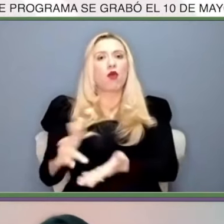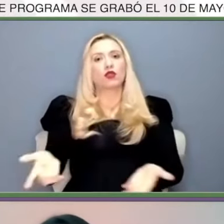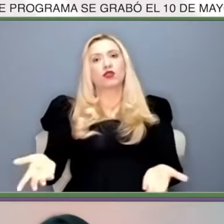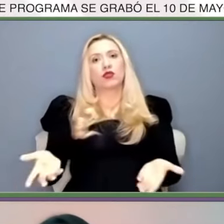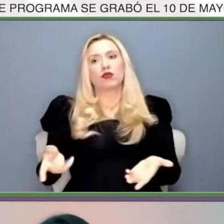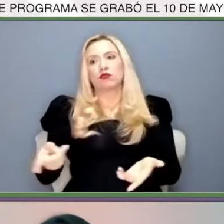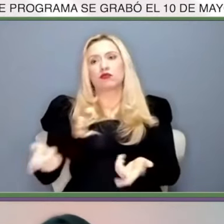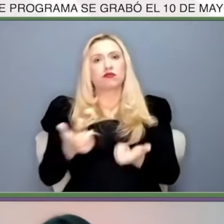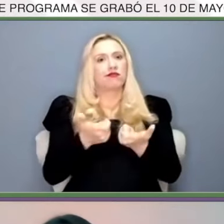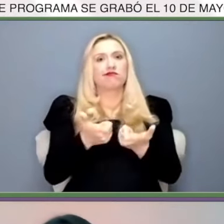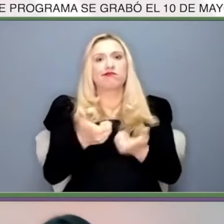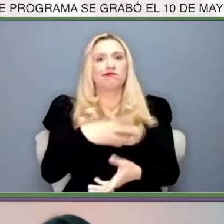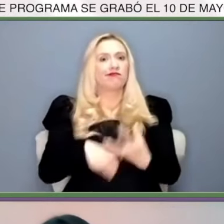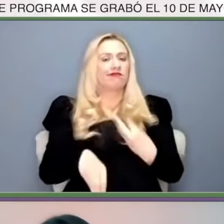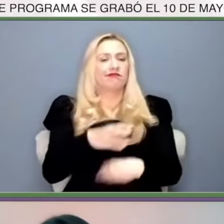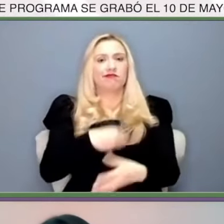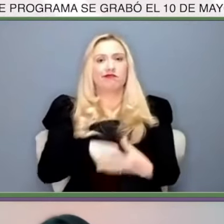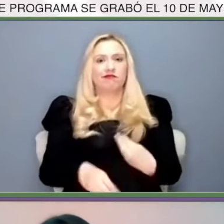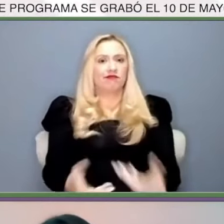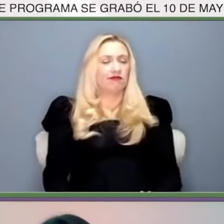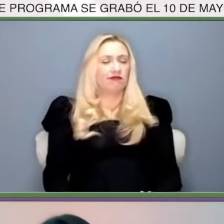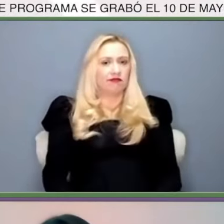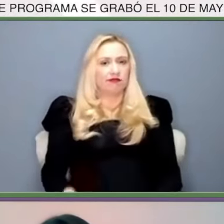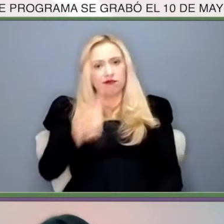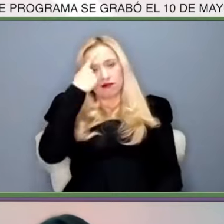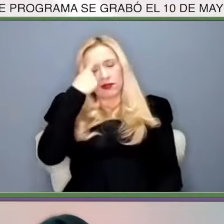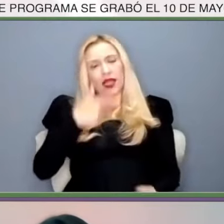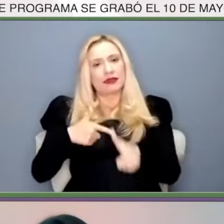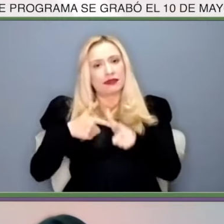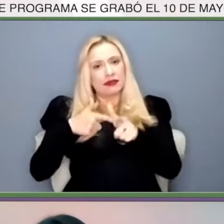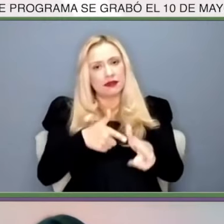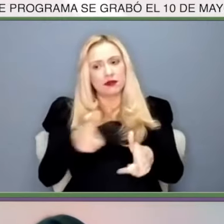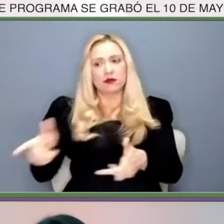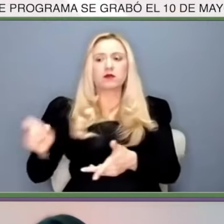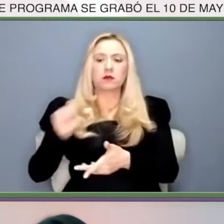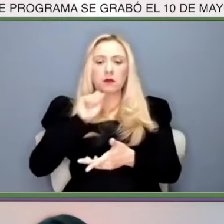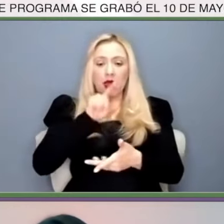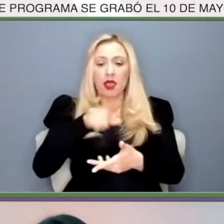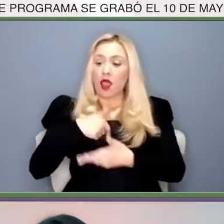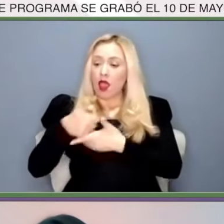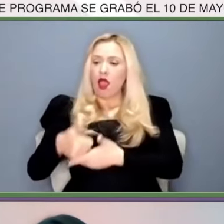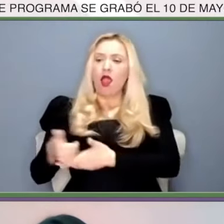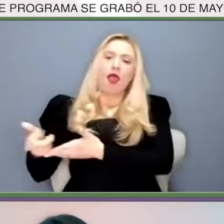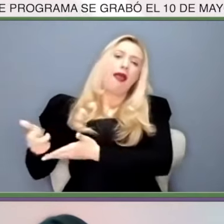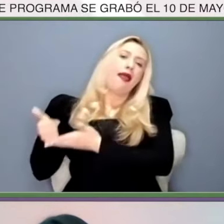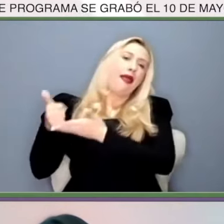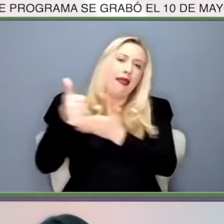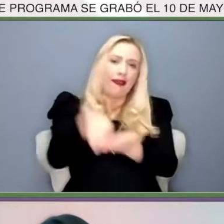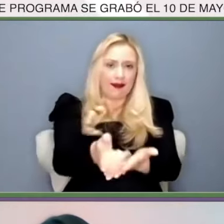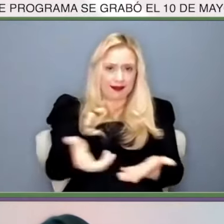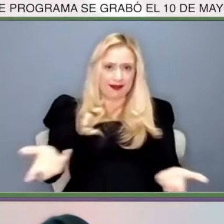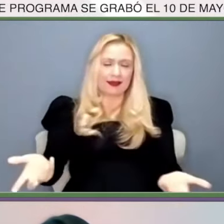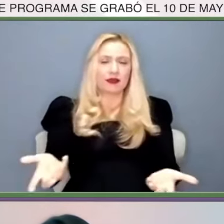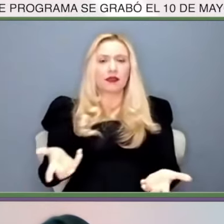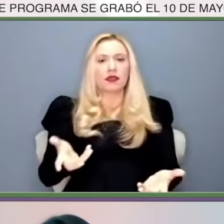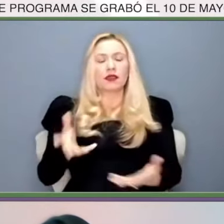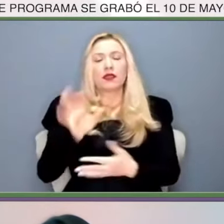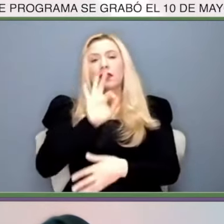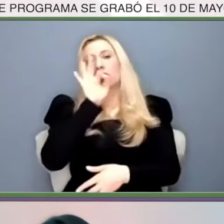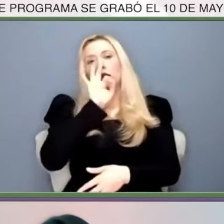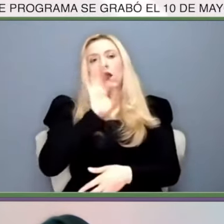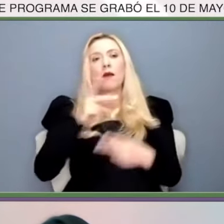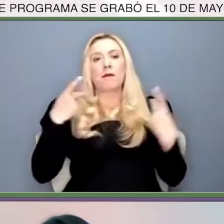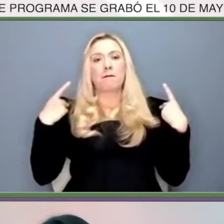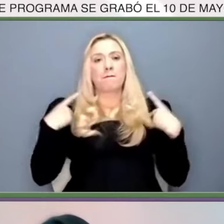también y para seguir subsistiendo. Y aparte de todo, ¿cómo hago que la persona que ya estuvo un